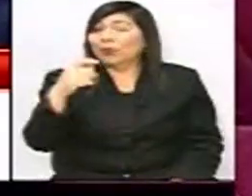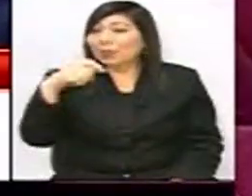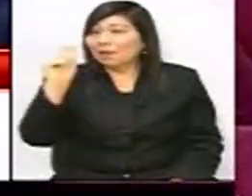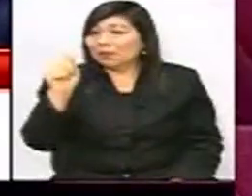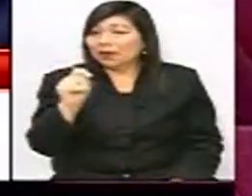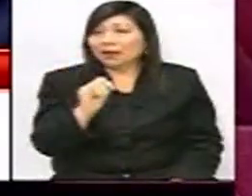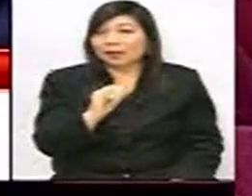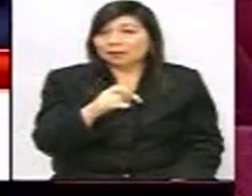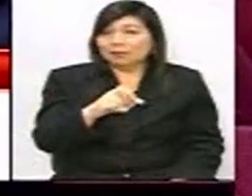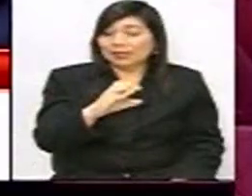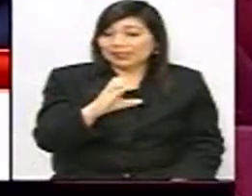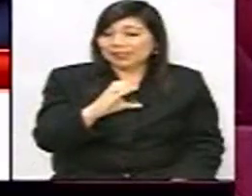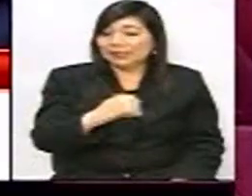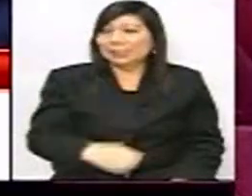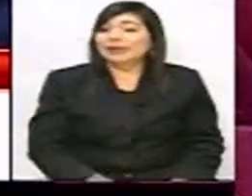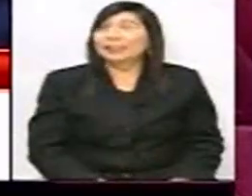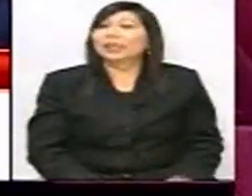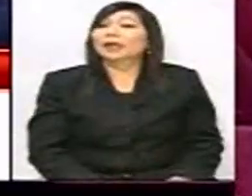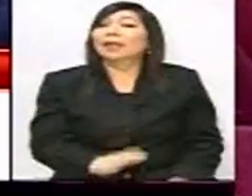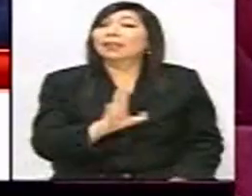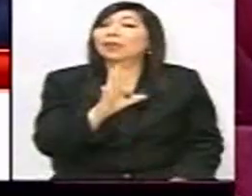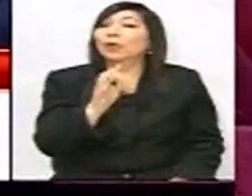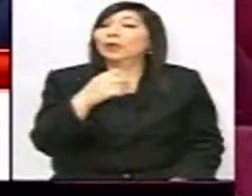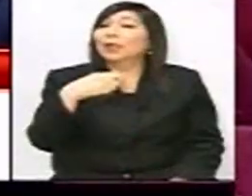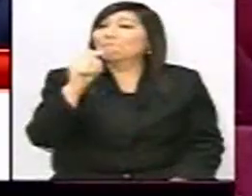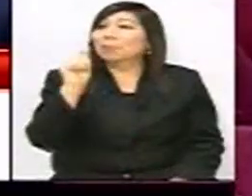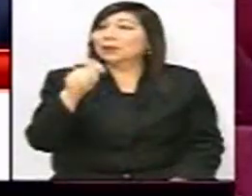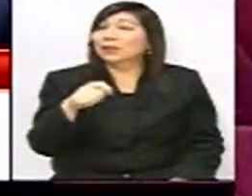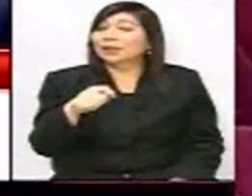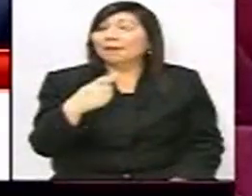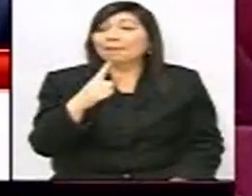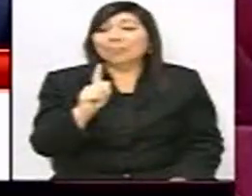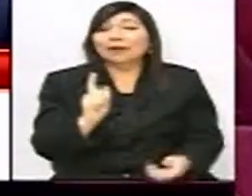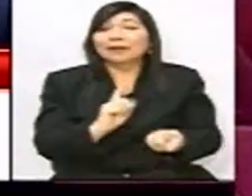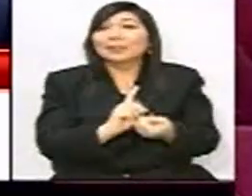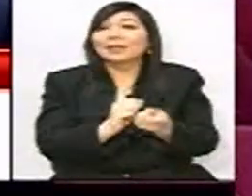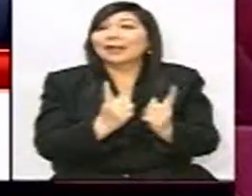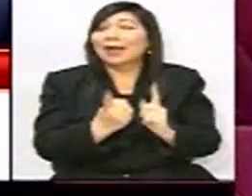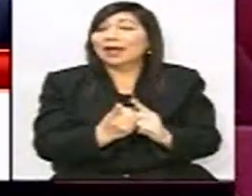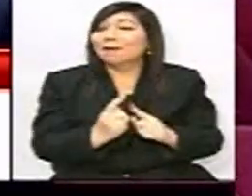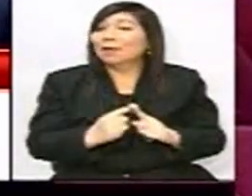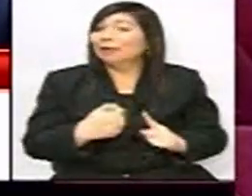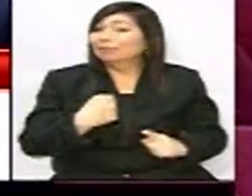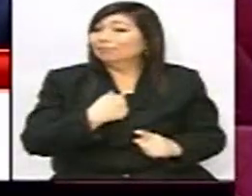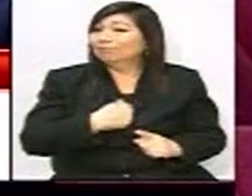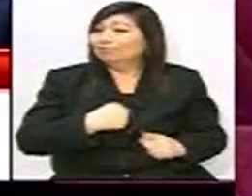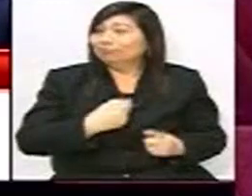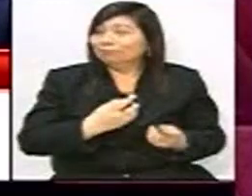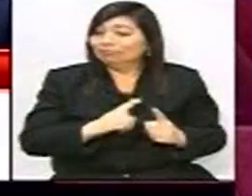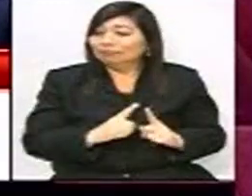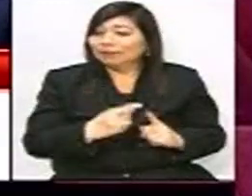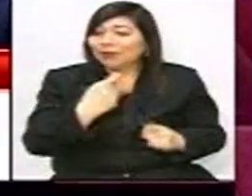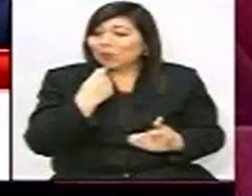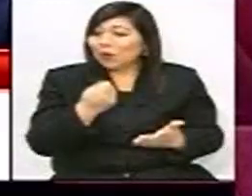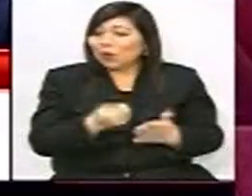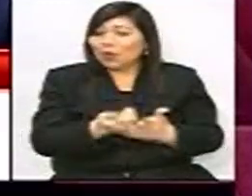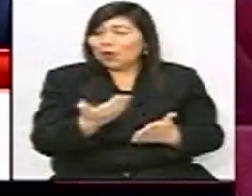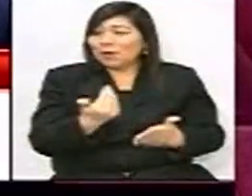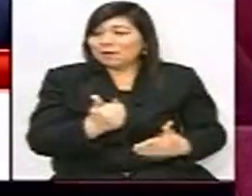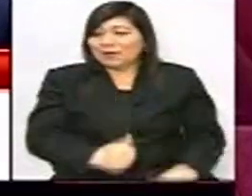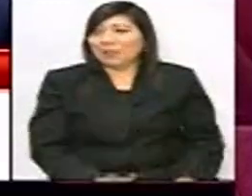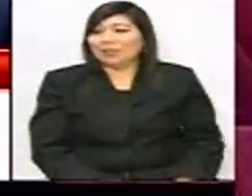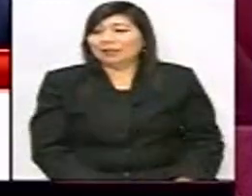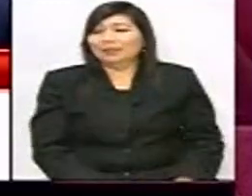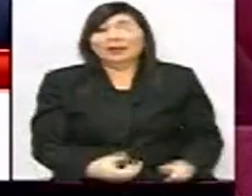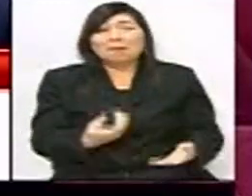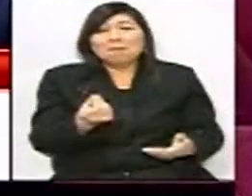50% IPC, como está en el contrato firmado, y 50% variación de tipo de cambio. Y lamentablemente, cuando se comenzó a cobrar el peaje, lo único que se hizo fue